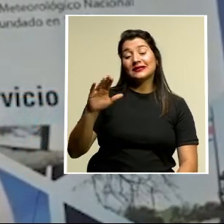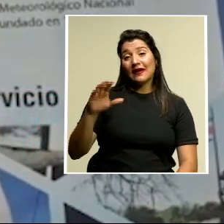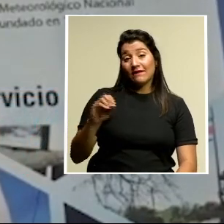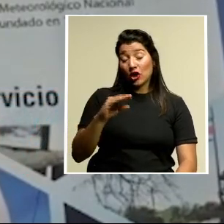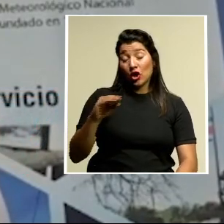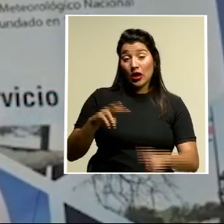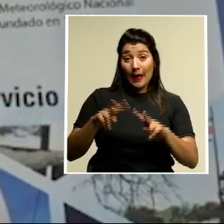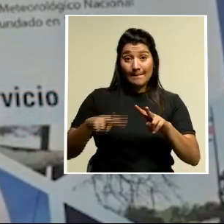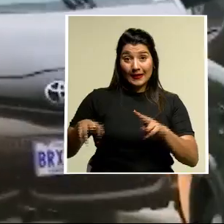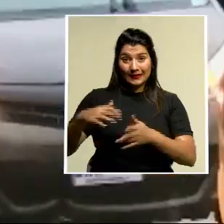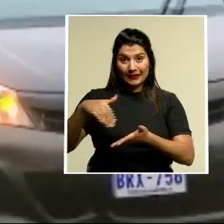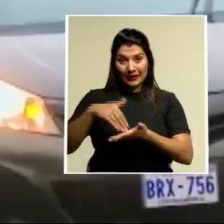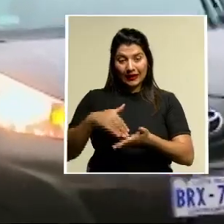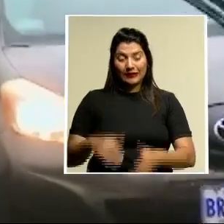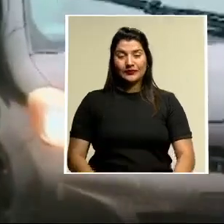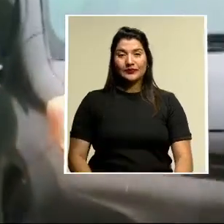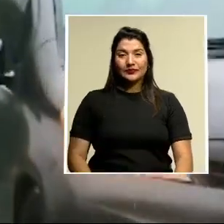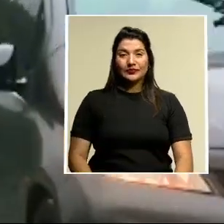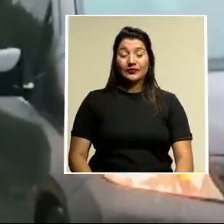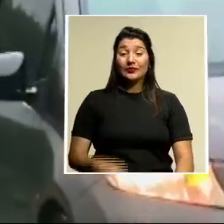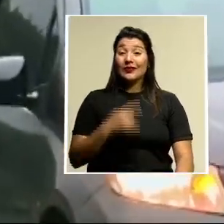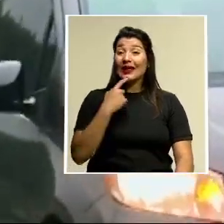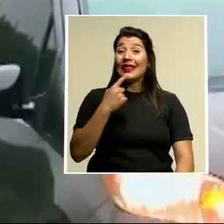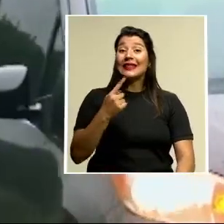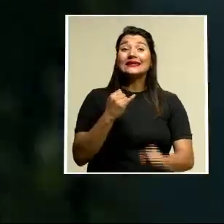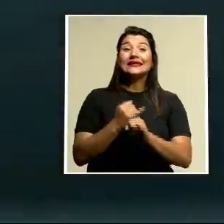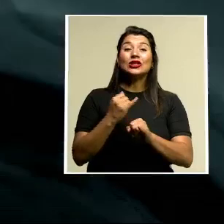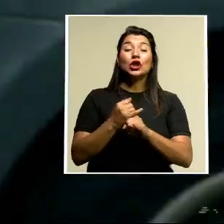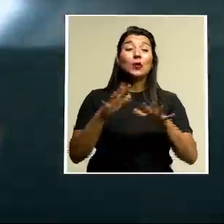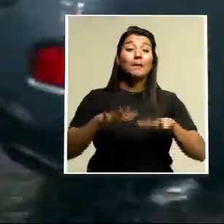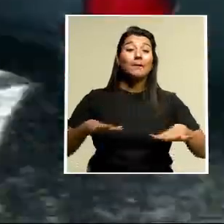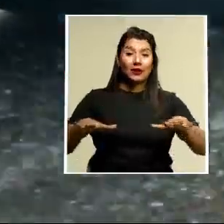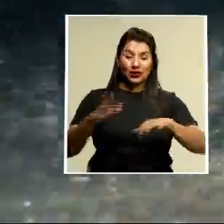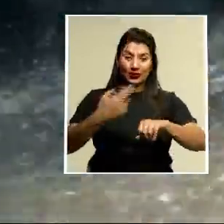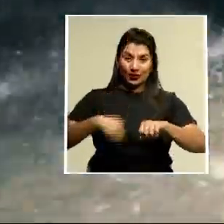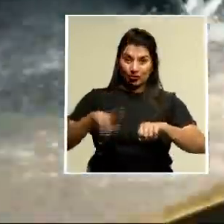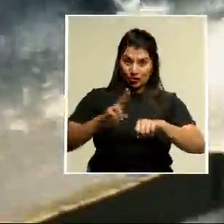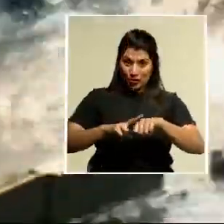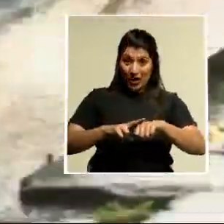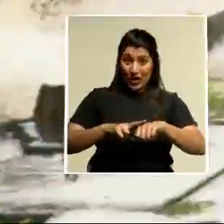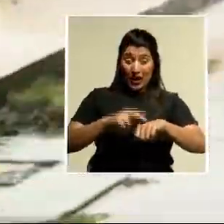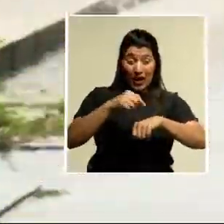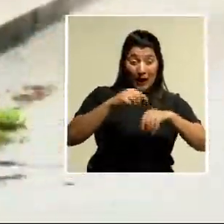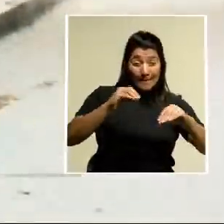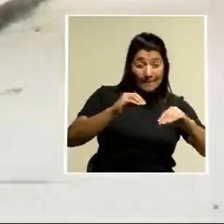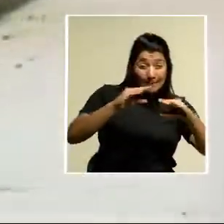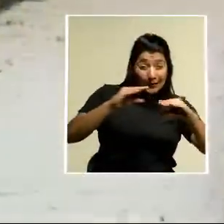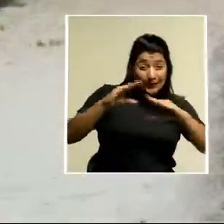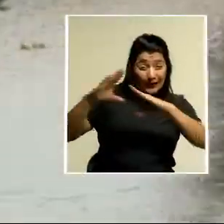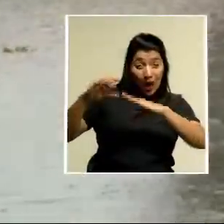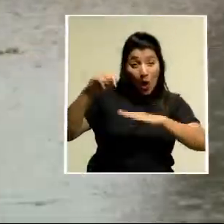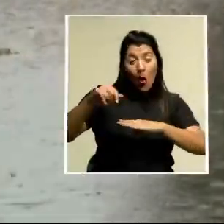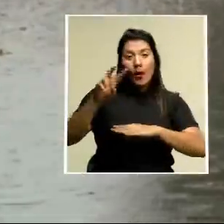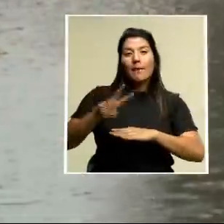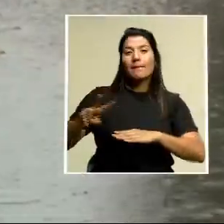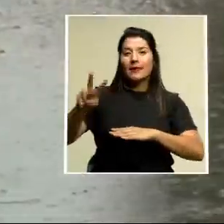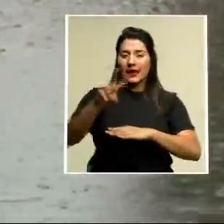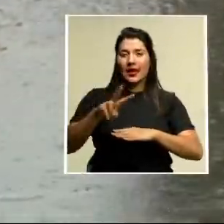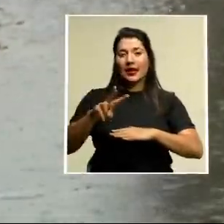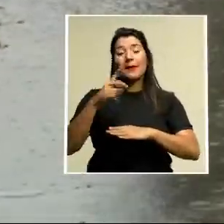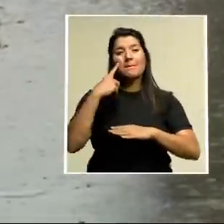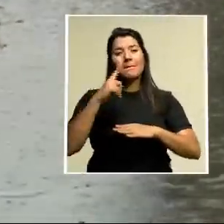para el inicio del fin de semana habrá condiciones poco favorables que afectarán principalmente al sector del Pacífico y la zona norte.